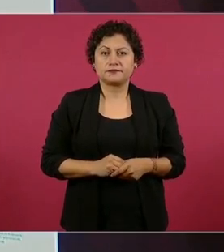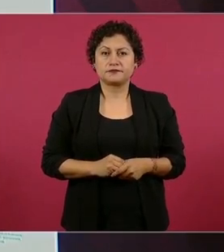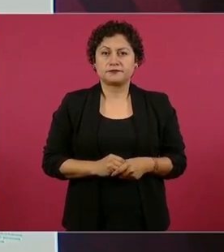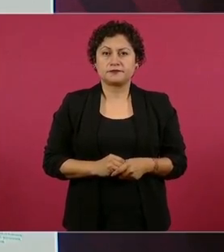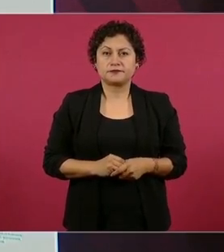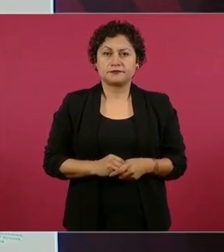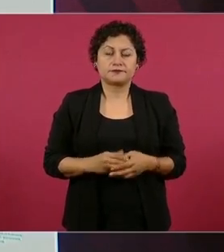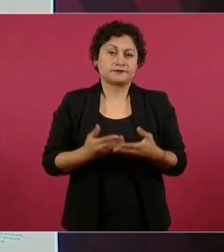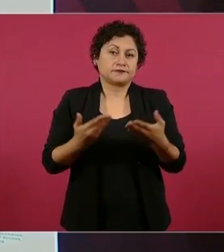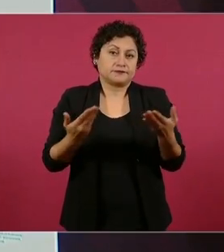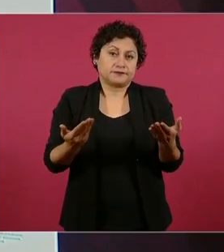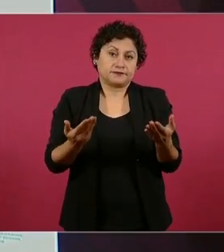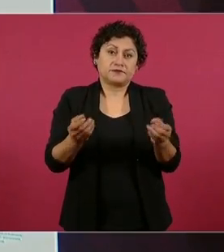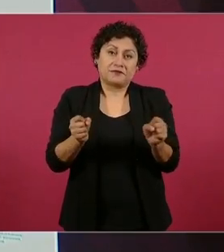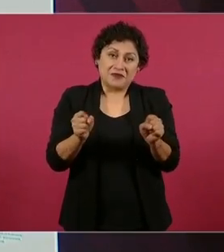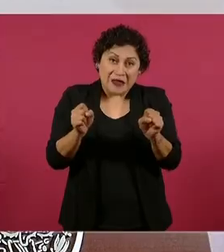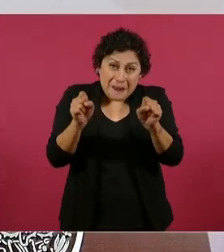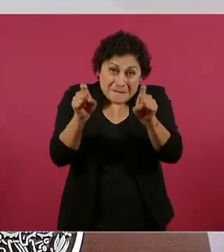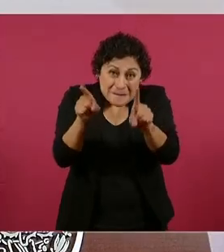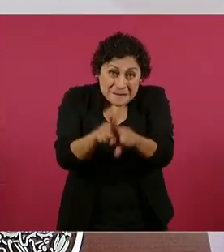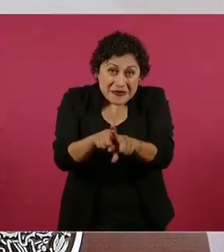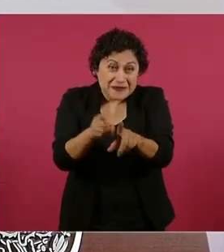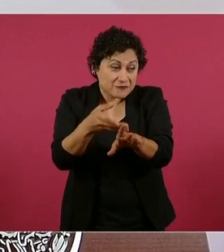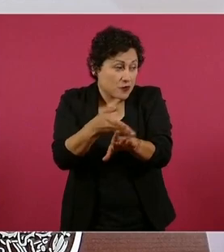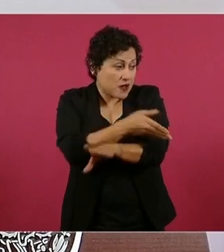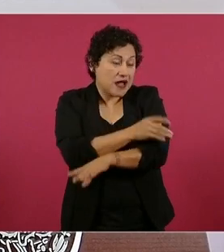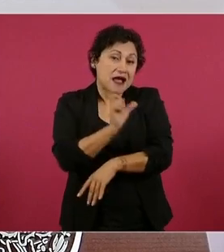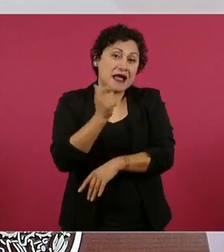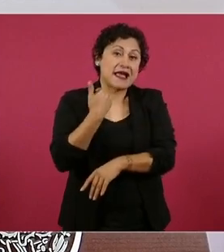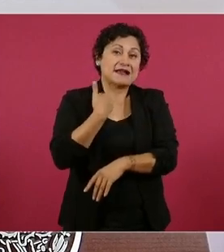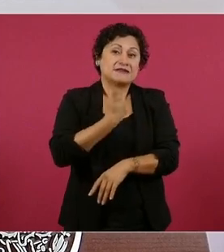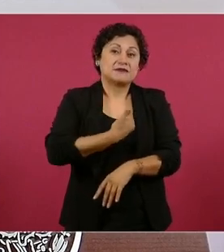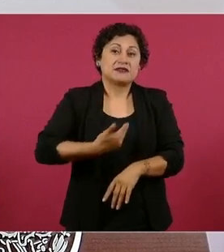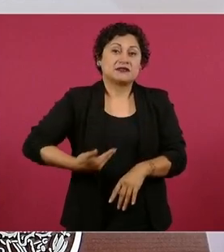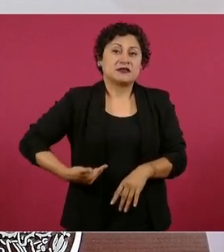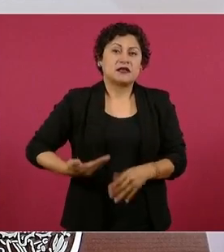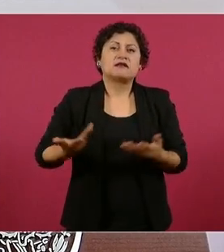los mismos expresidentes, ¿para qué vamos aquí? Lo que decían